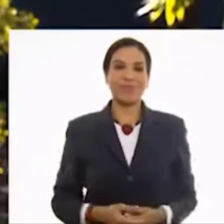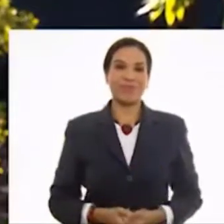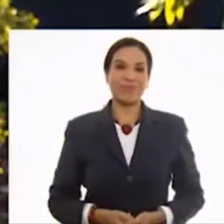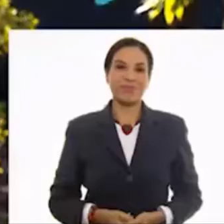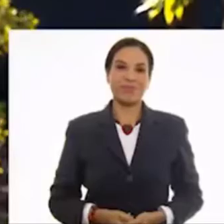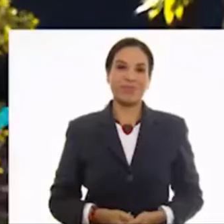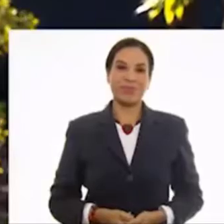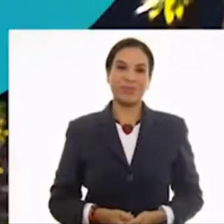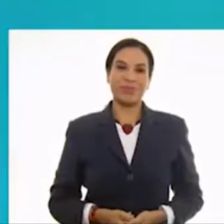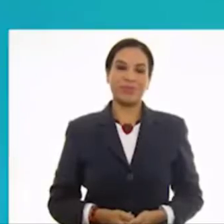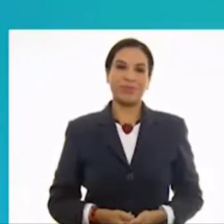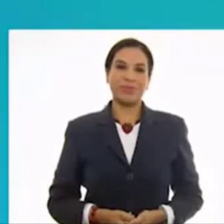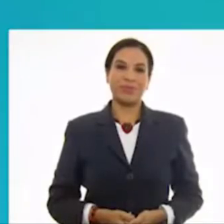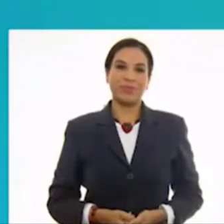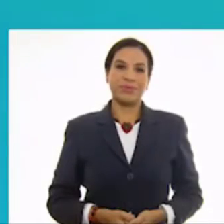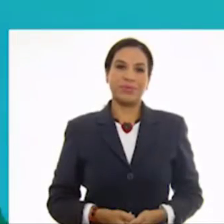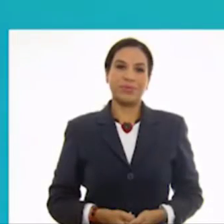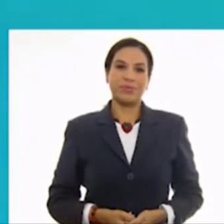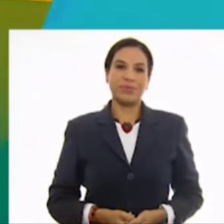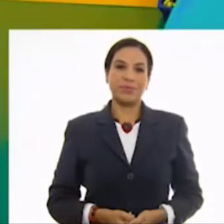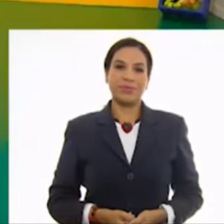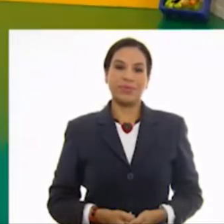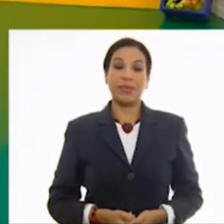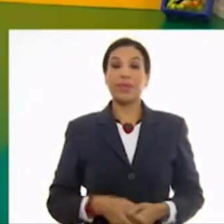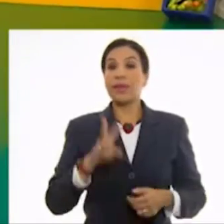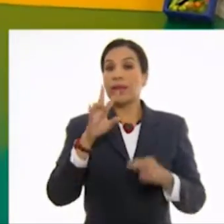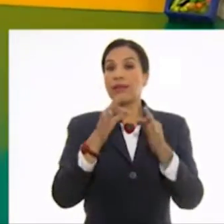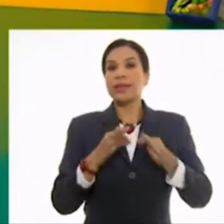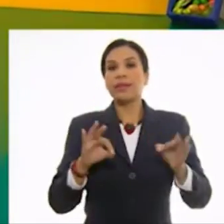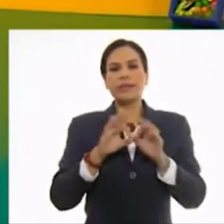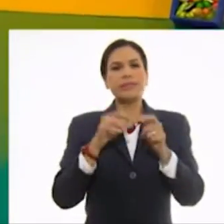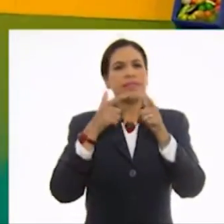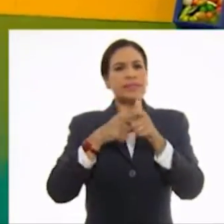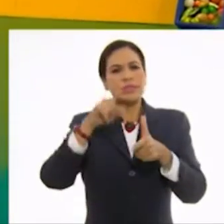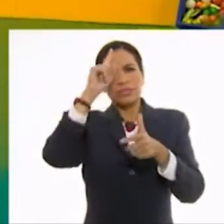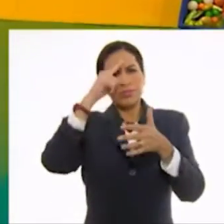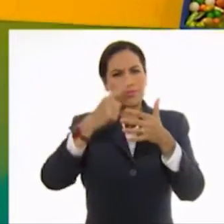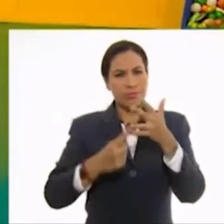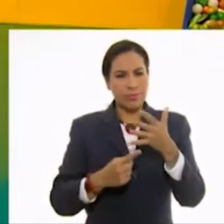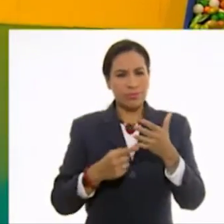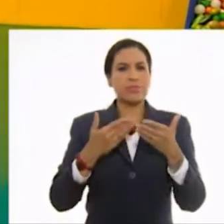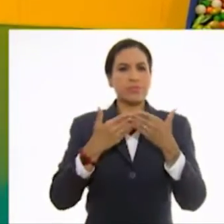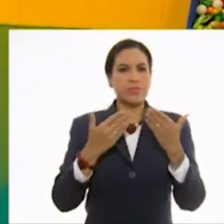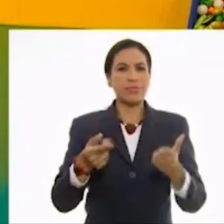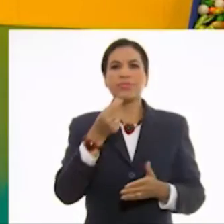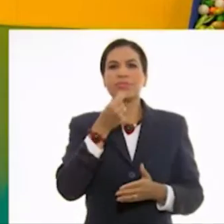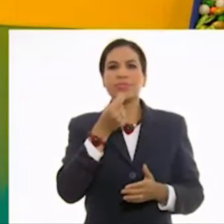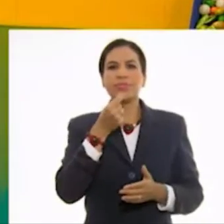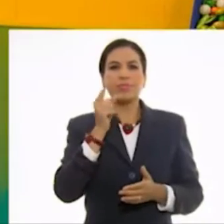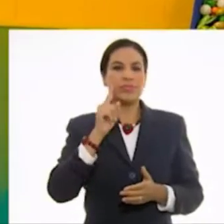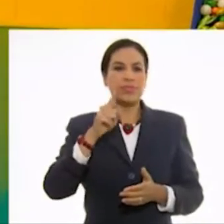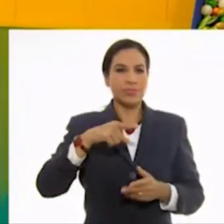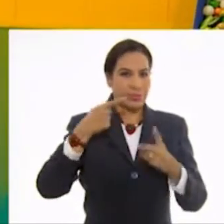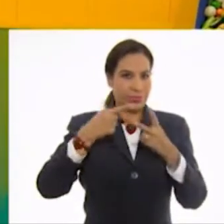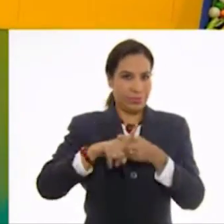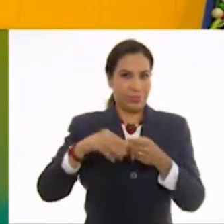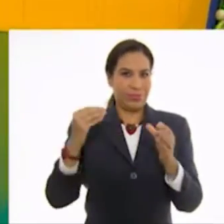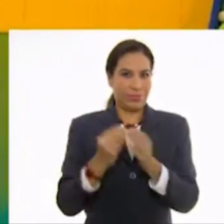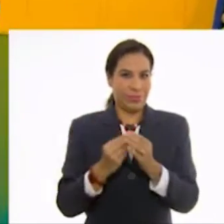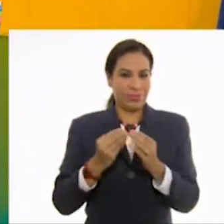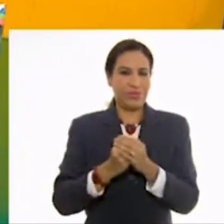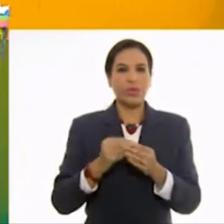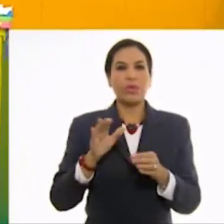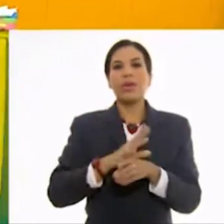estrategia Aprende en Casa, el dirigente de la Unión Nacional de Padres de Familia presagió problemas muy serios para igualar el ritmo educativo entre